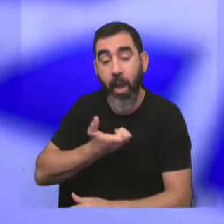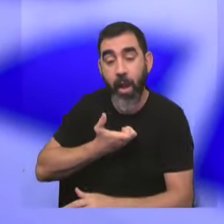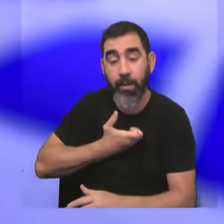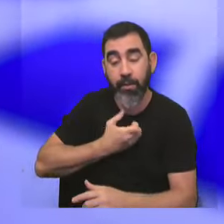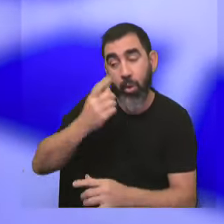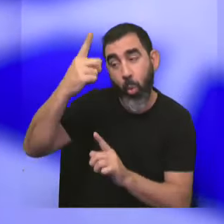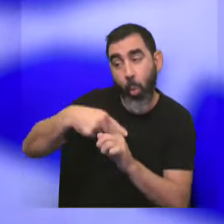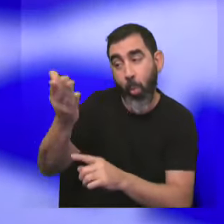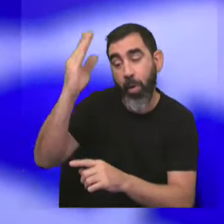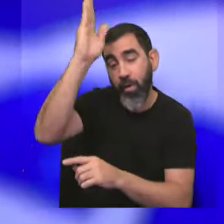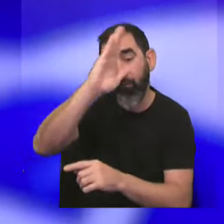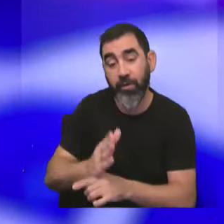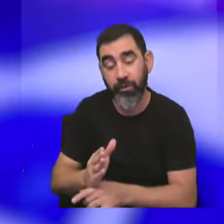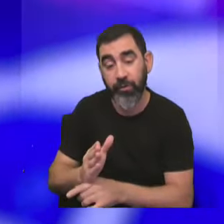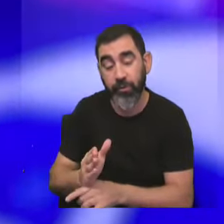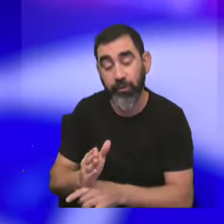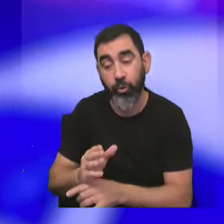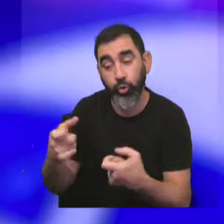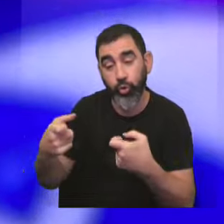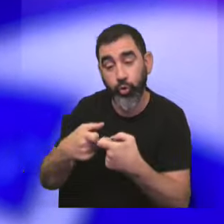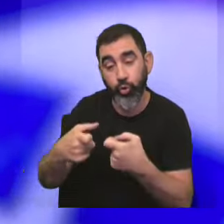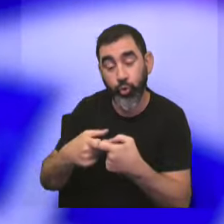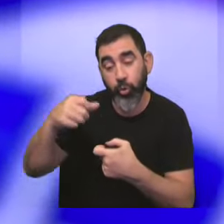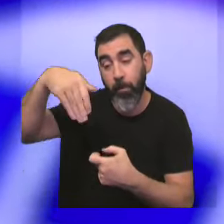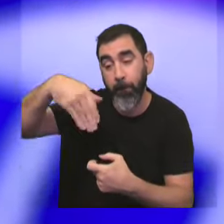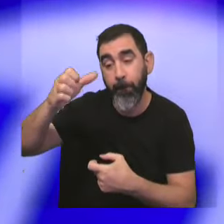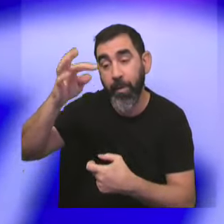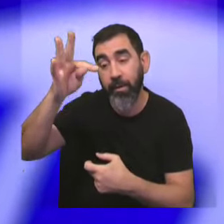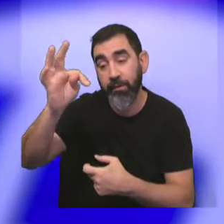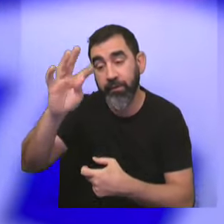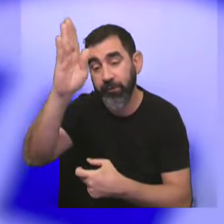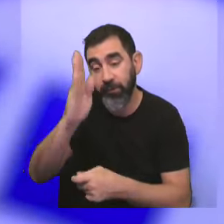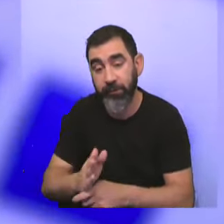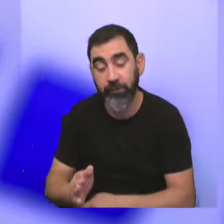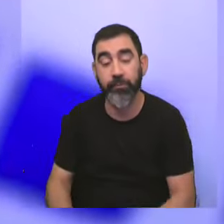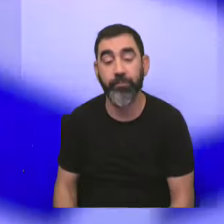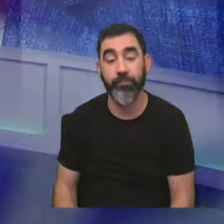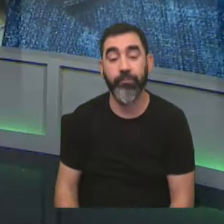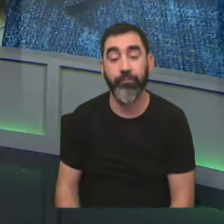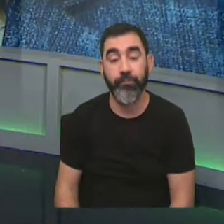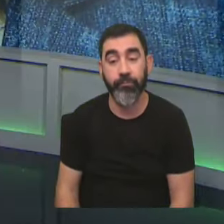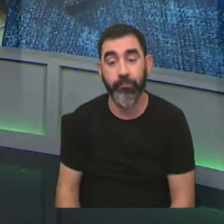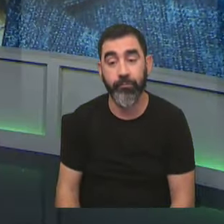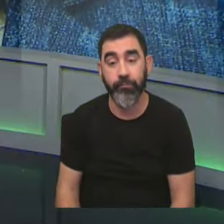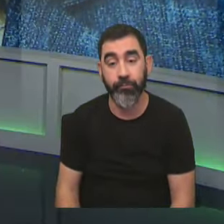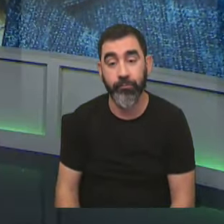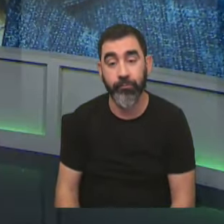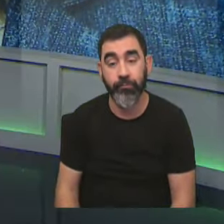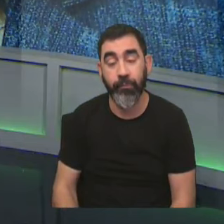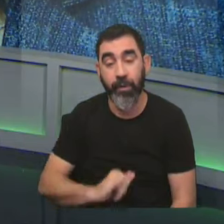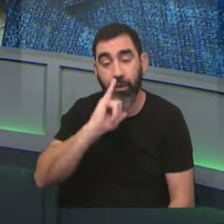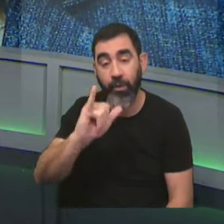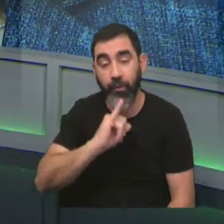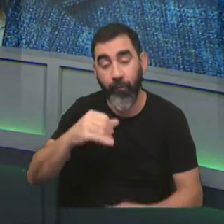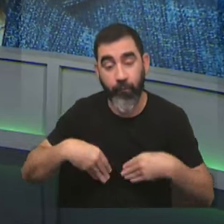mes en Brasil de Rodrigo Loli Fontana socio principal de marset en ese país un nuevo informe de la